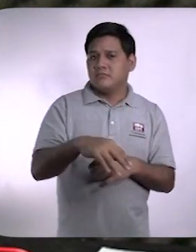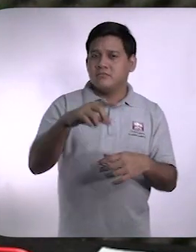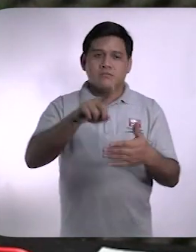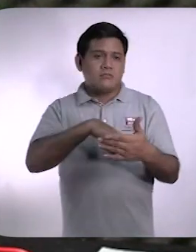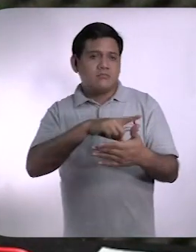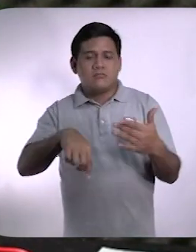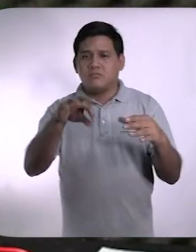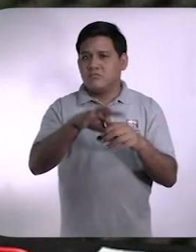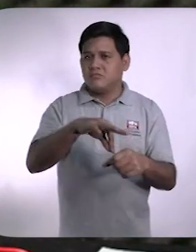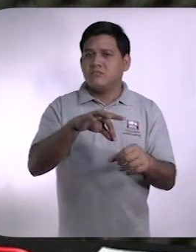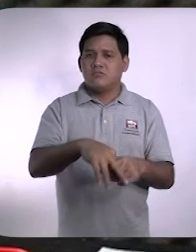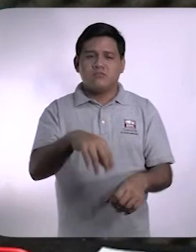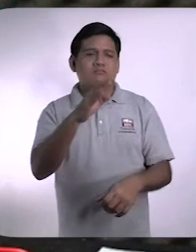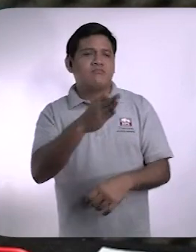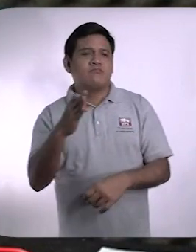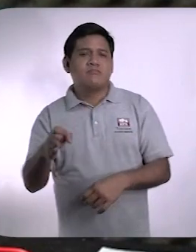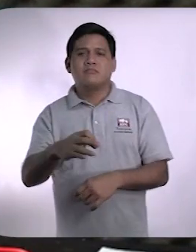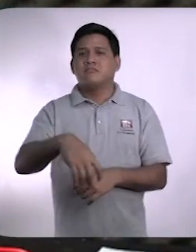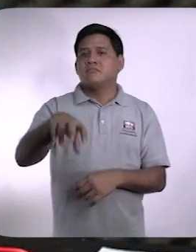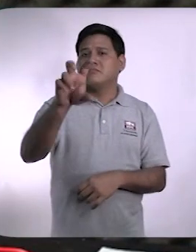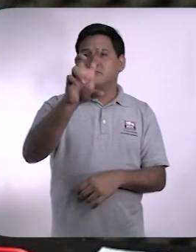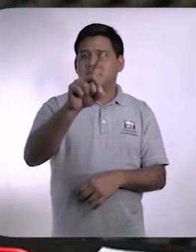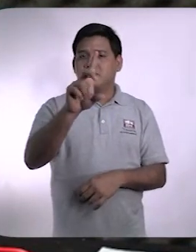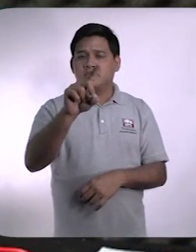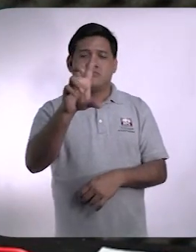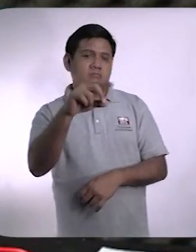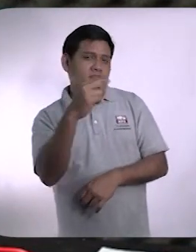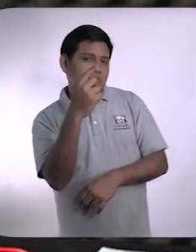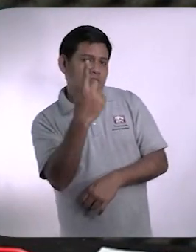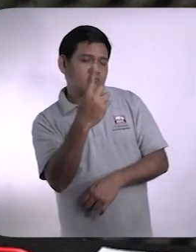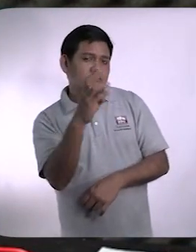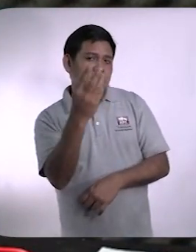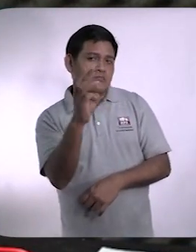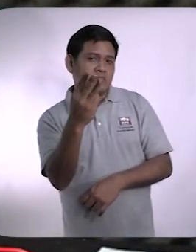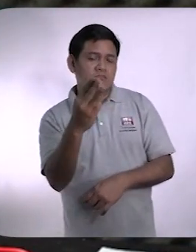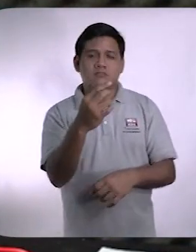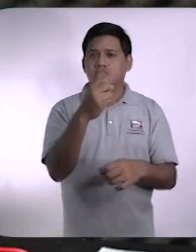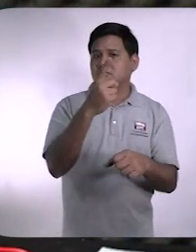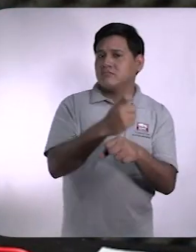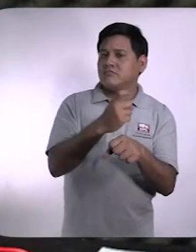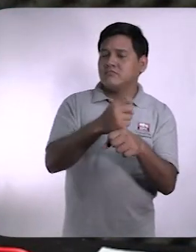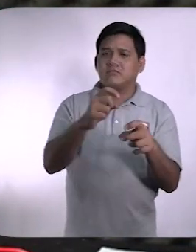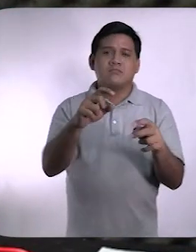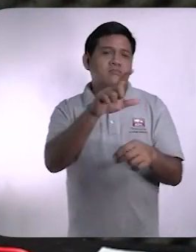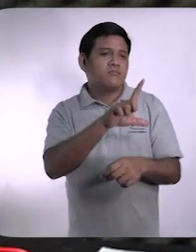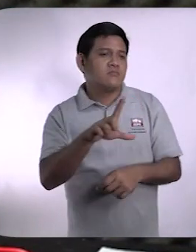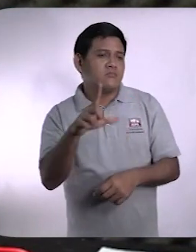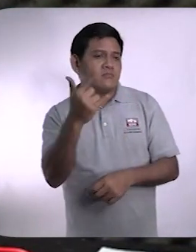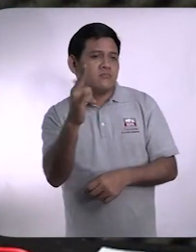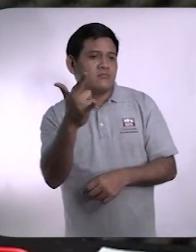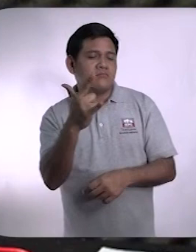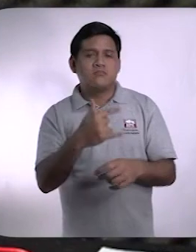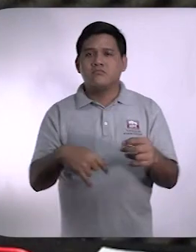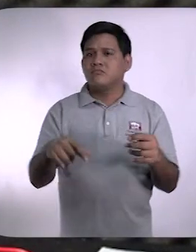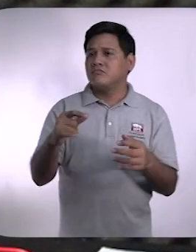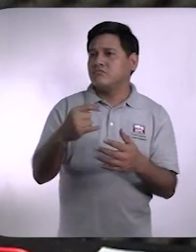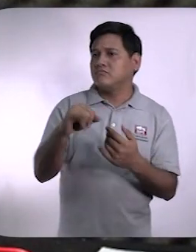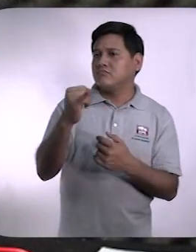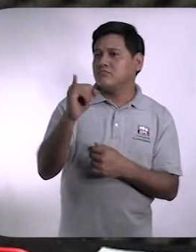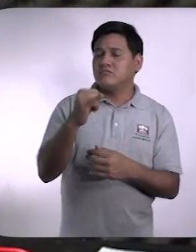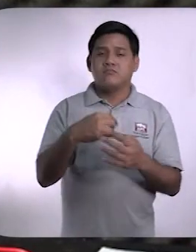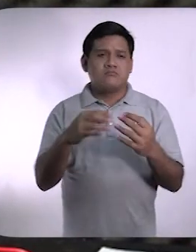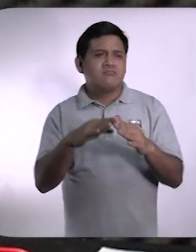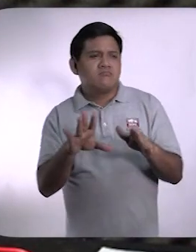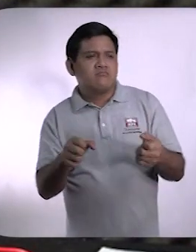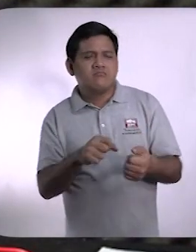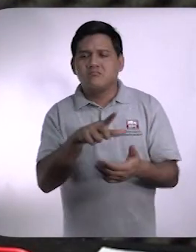día 30, 31 de mayo y el día 1 de junio lo marca la ley, y es un espacio, se puede